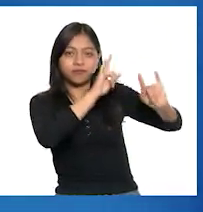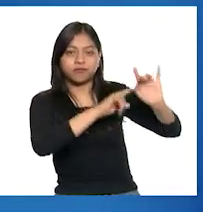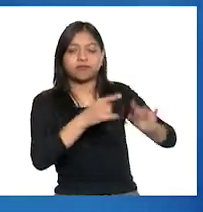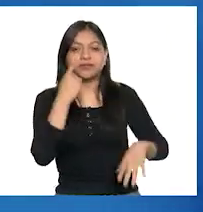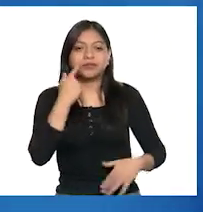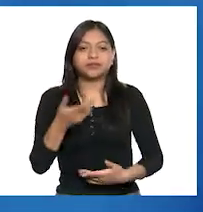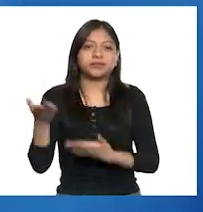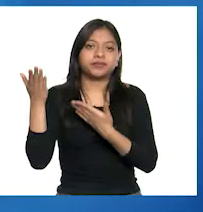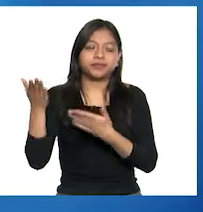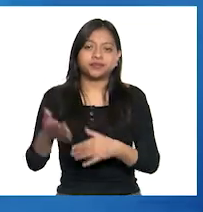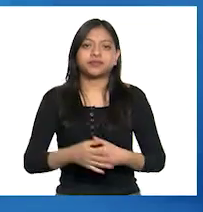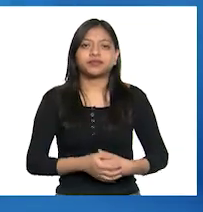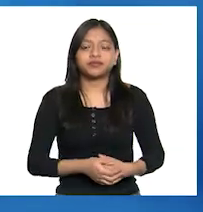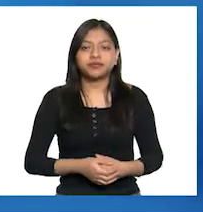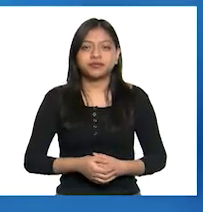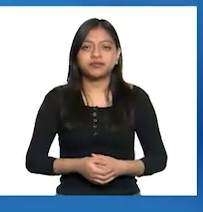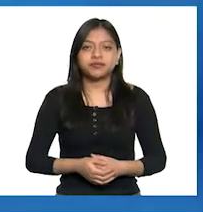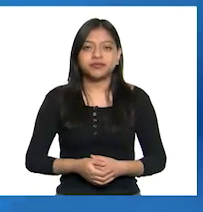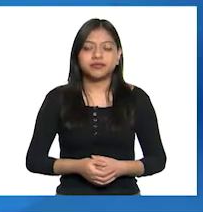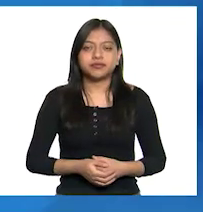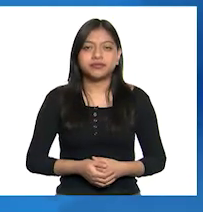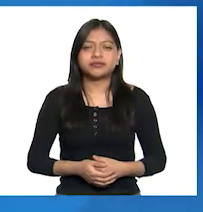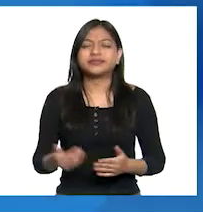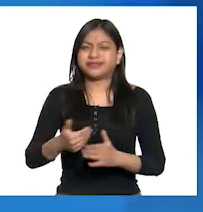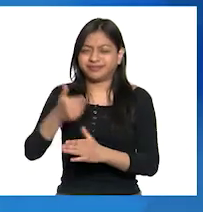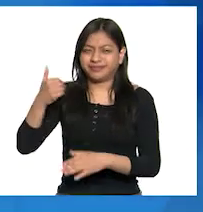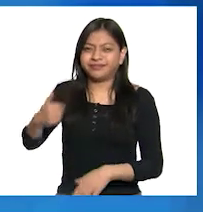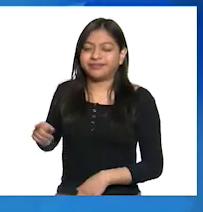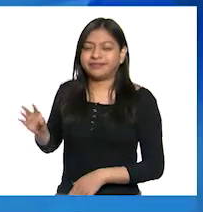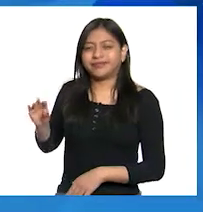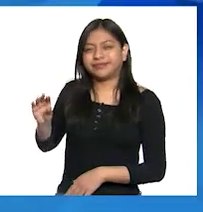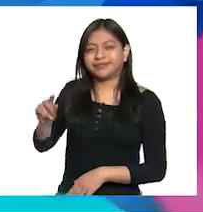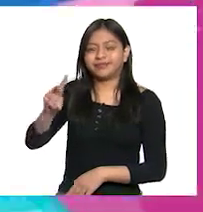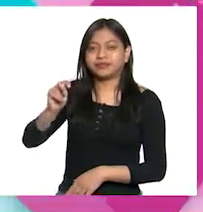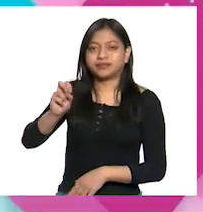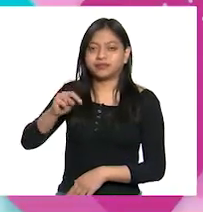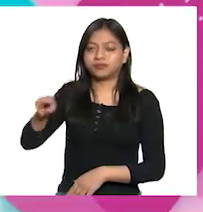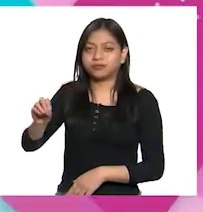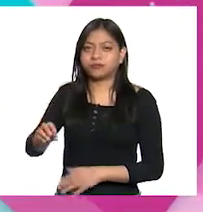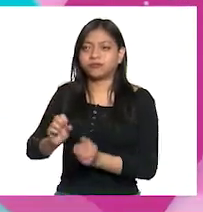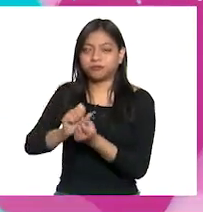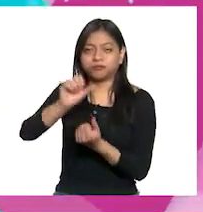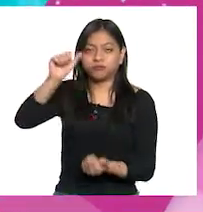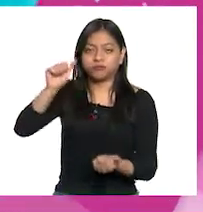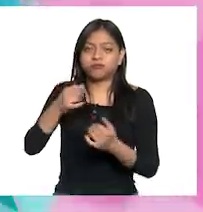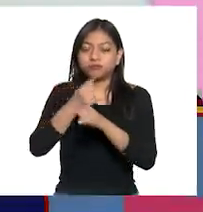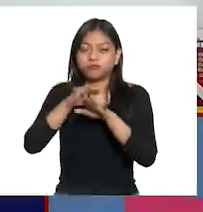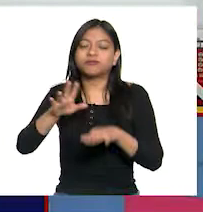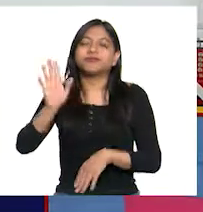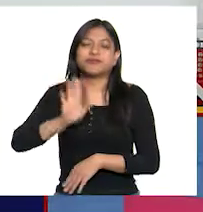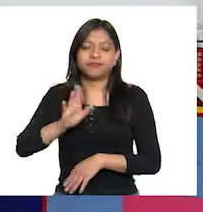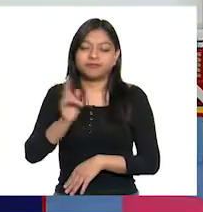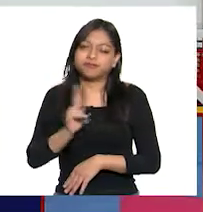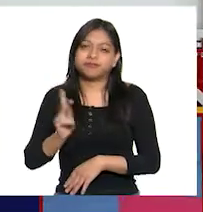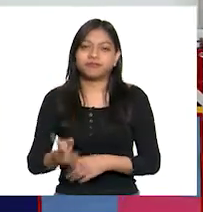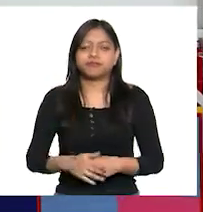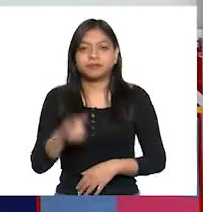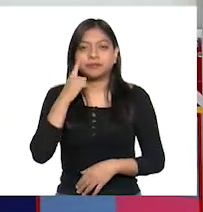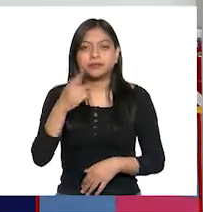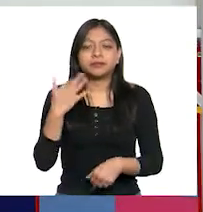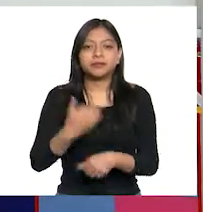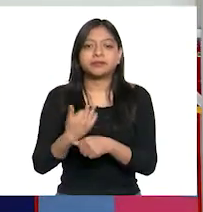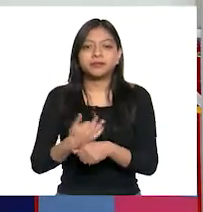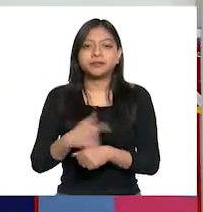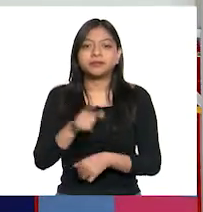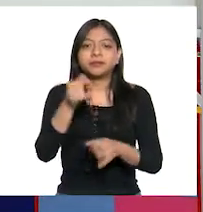contamos con un nuevo cartel como el que nos presentó Toñito. Muy bien, vamos a analizar muy bien qué es lo que nos está dando información